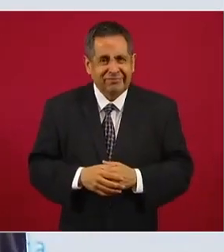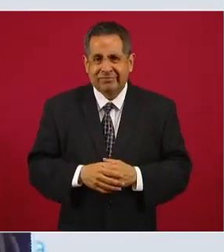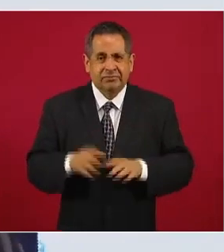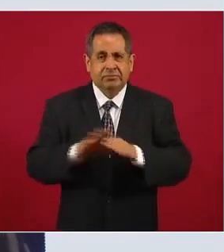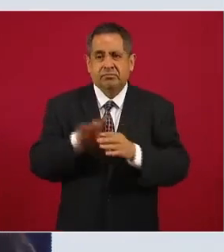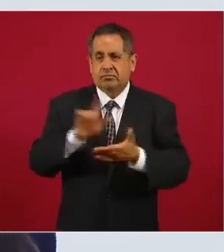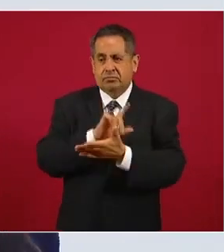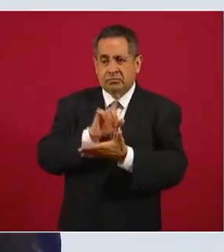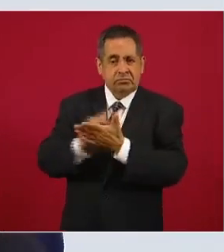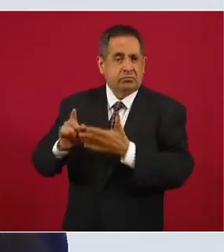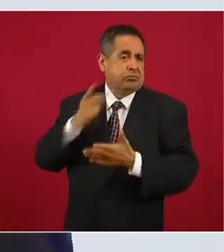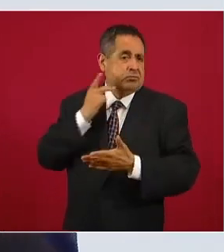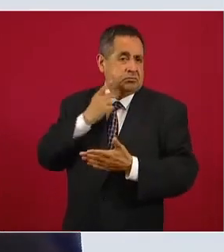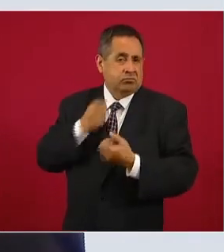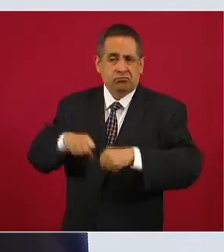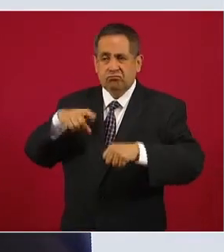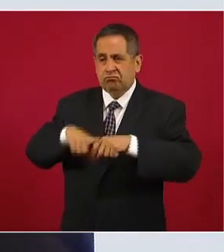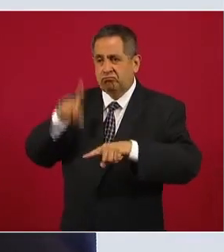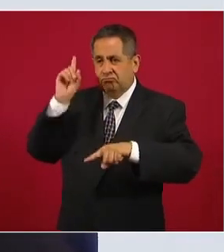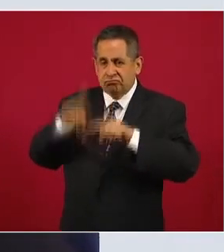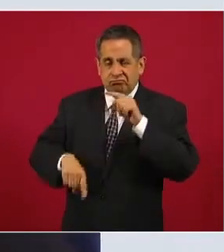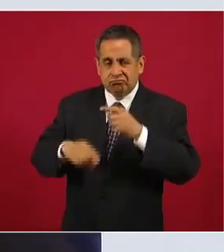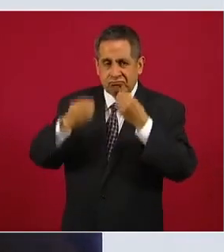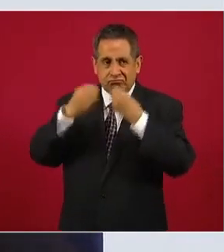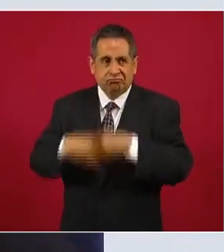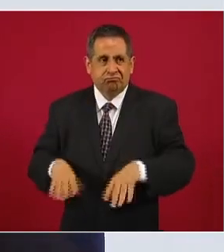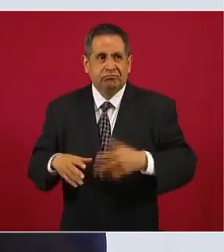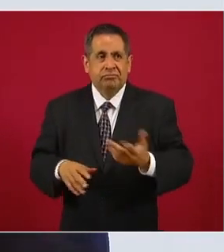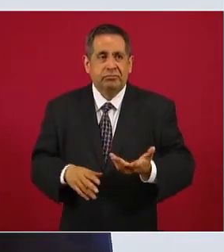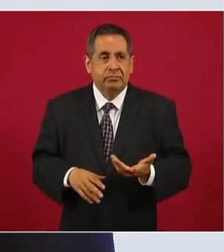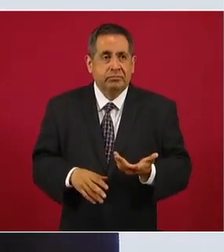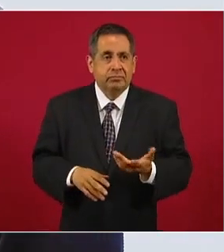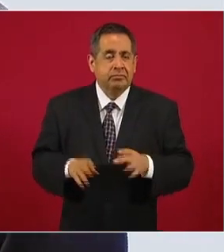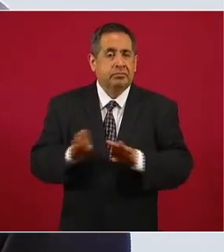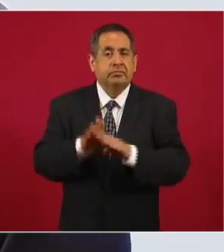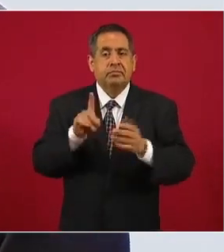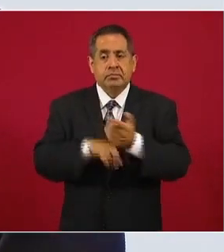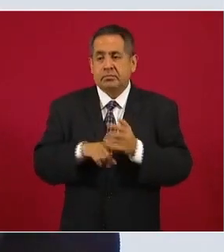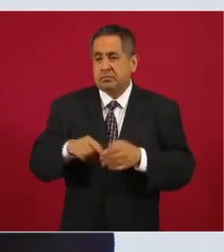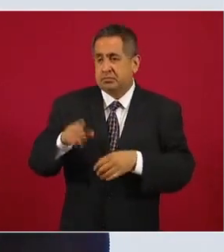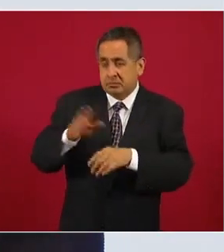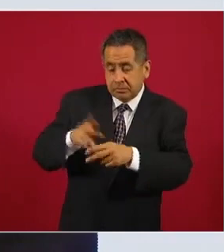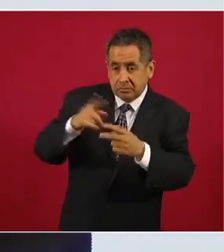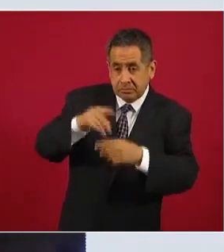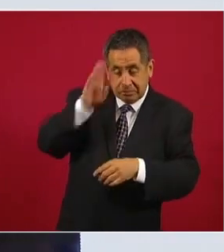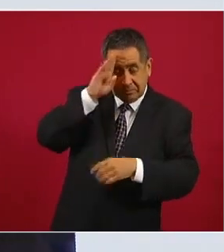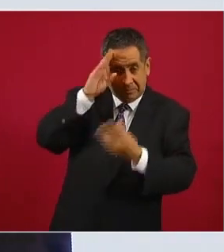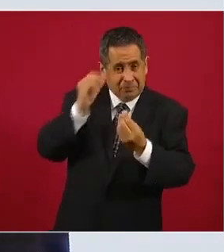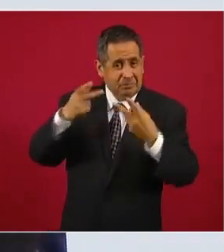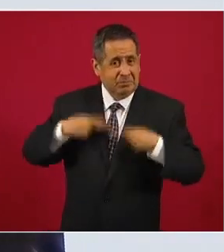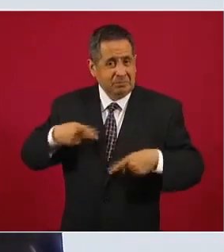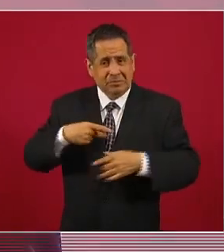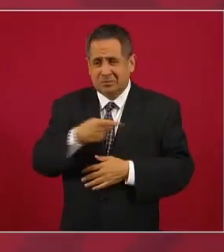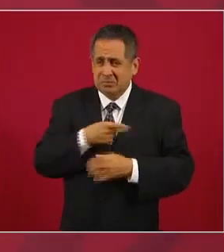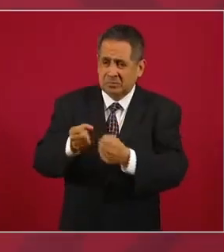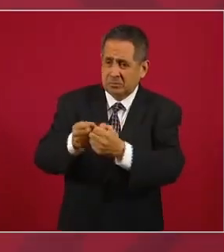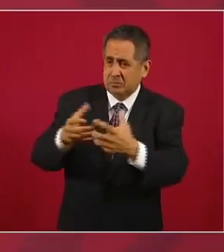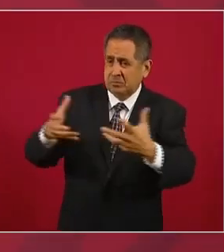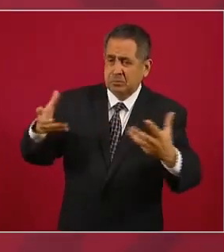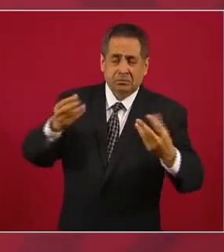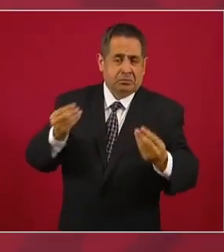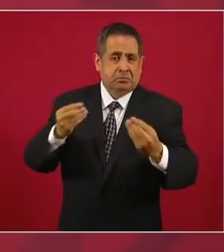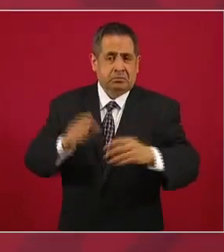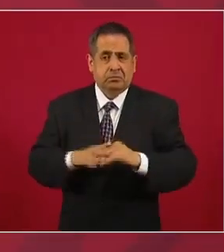derechos políticos y sociales, en el crecimiento de la pobreza, la